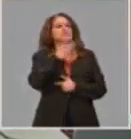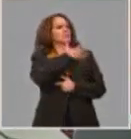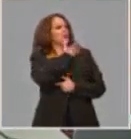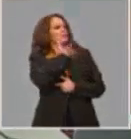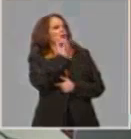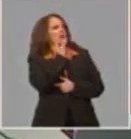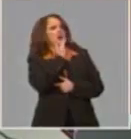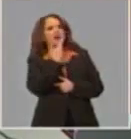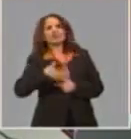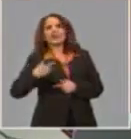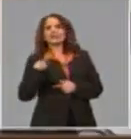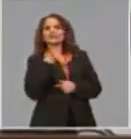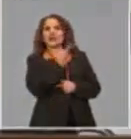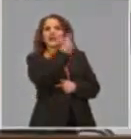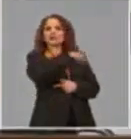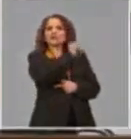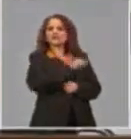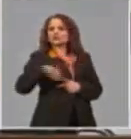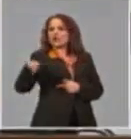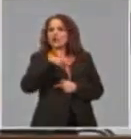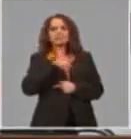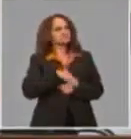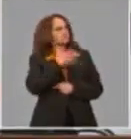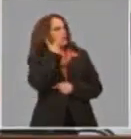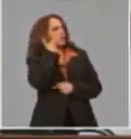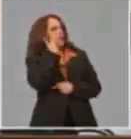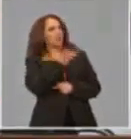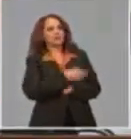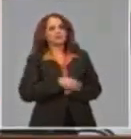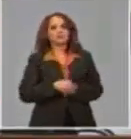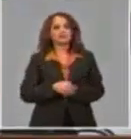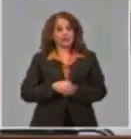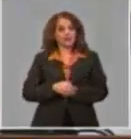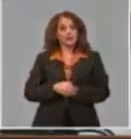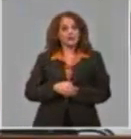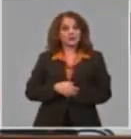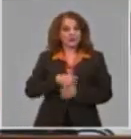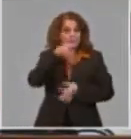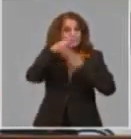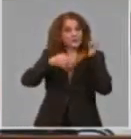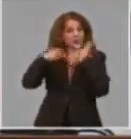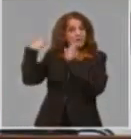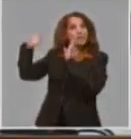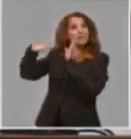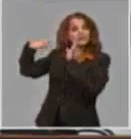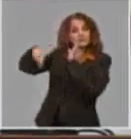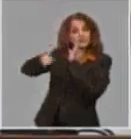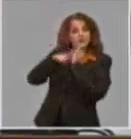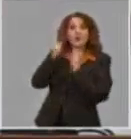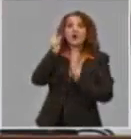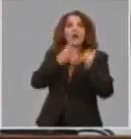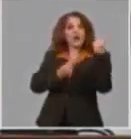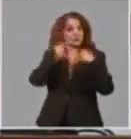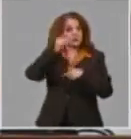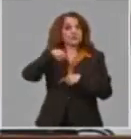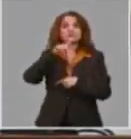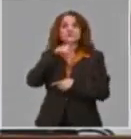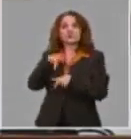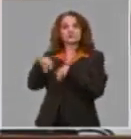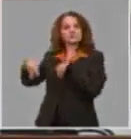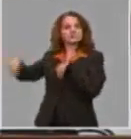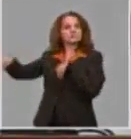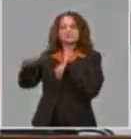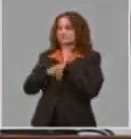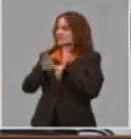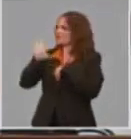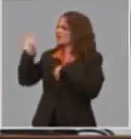molestando al resto de los ciudadanos. Y aquí los compañeros mismos lo han explicado, como hay algunas personas muy indecentes que además